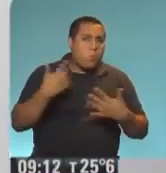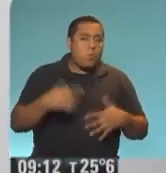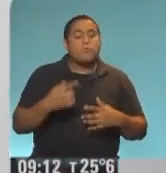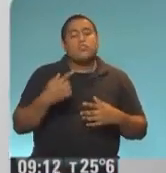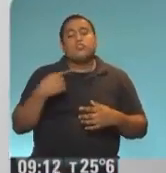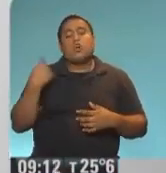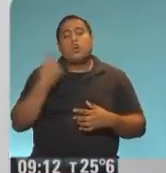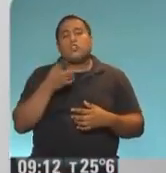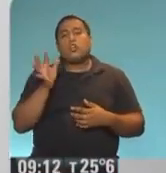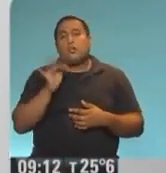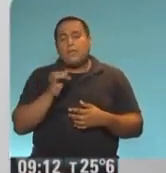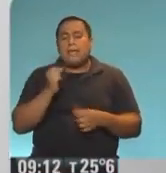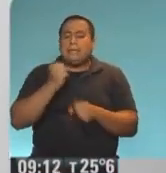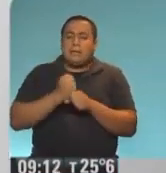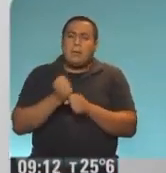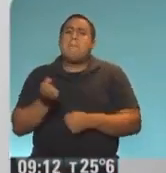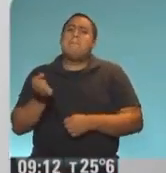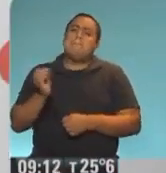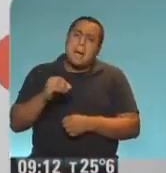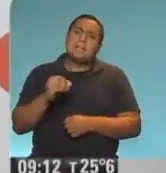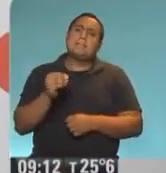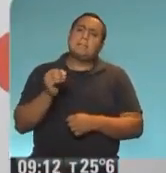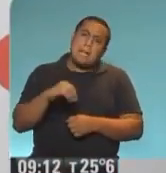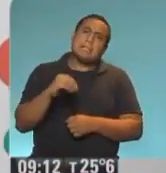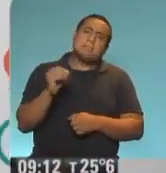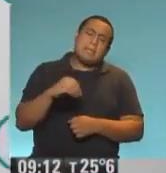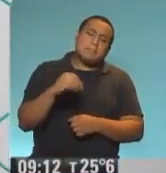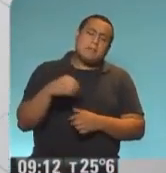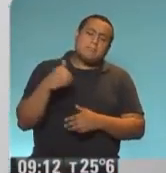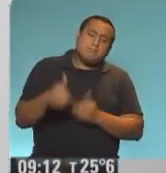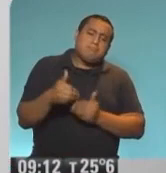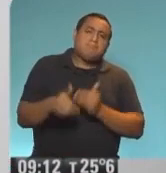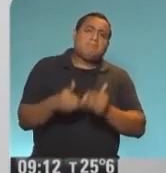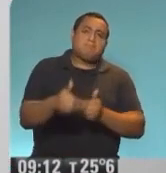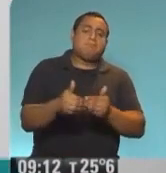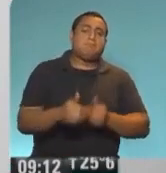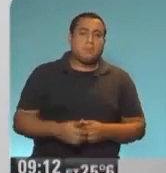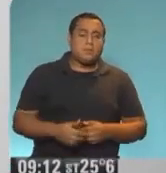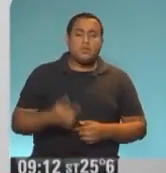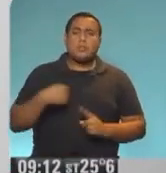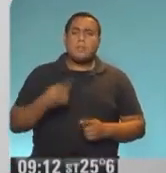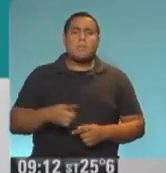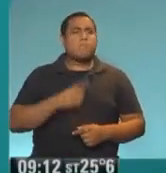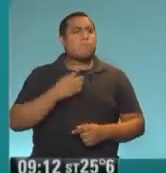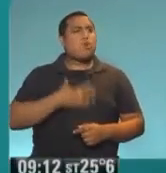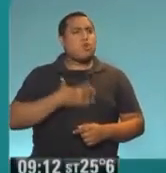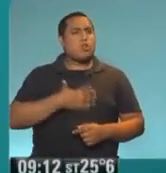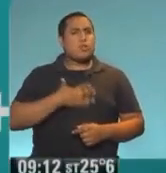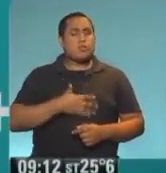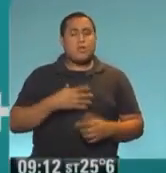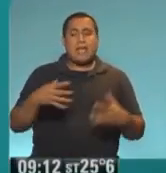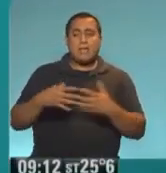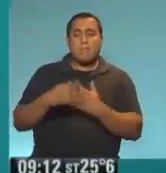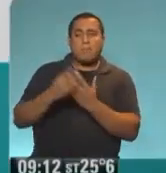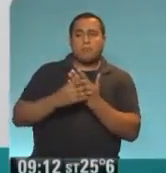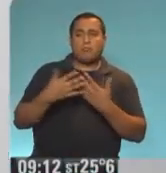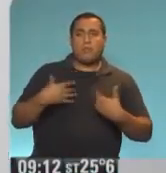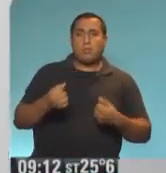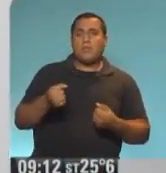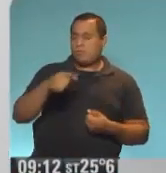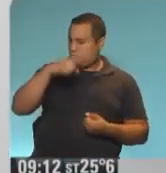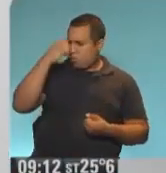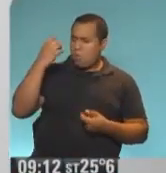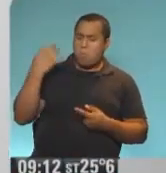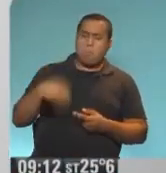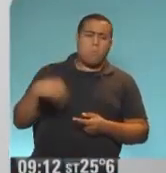poco más de lo que creíamos que íbamos a hacer, ¿no? Y eso es lo hemos hecho. Estoy muy orgulloso también del equipo del Ministerio de Salud. Ha sido muy bueno en